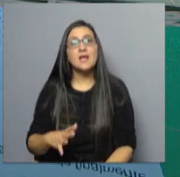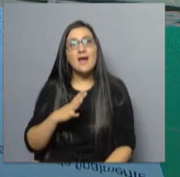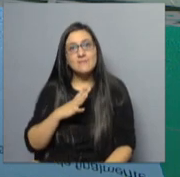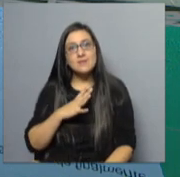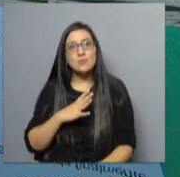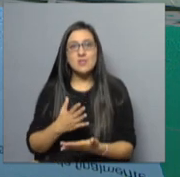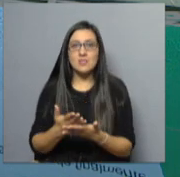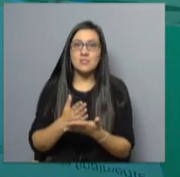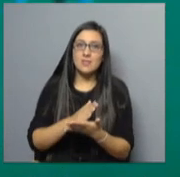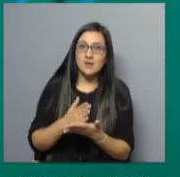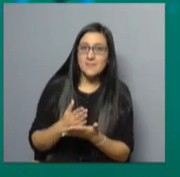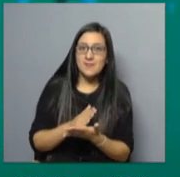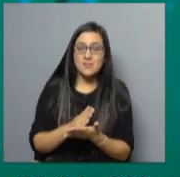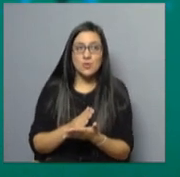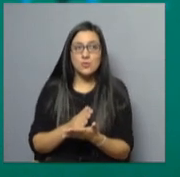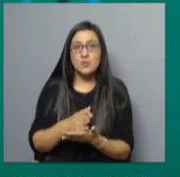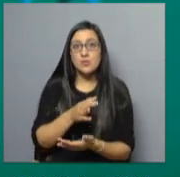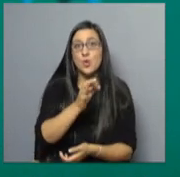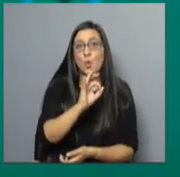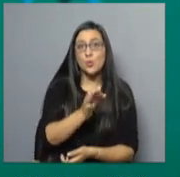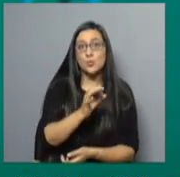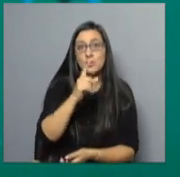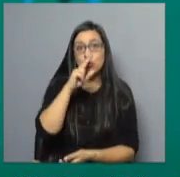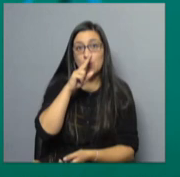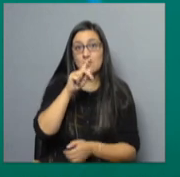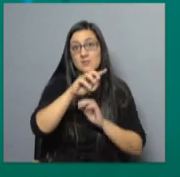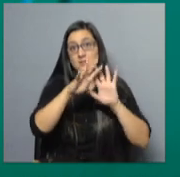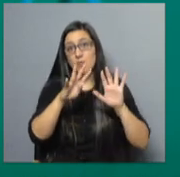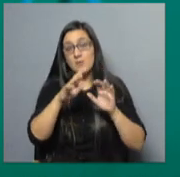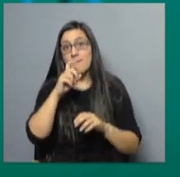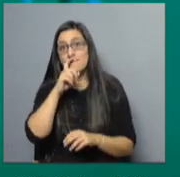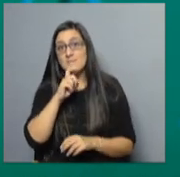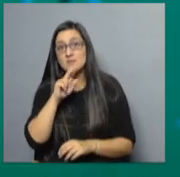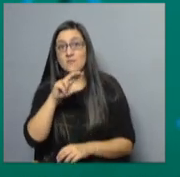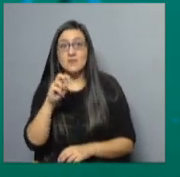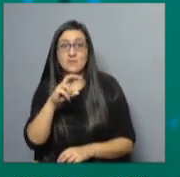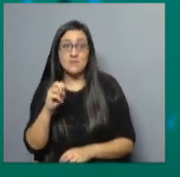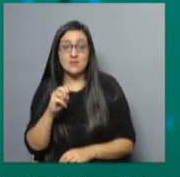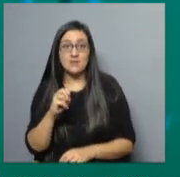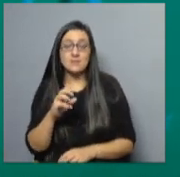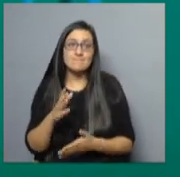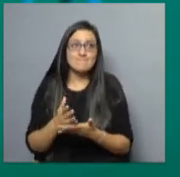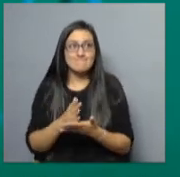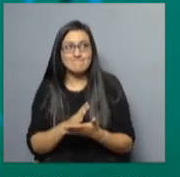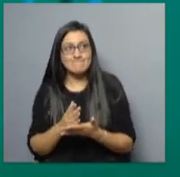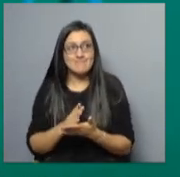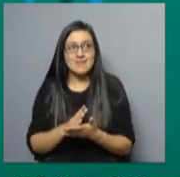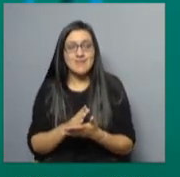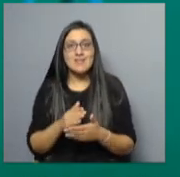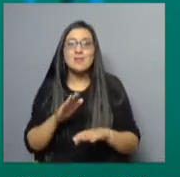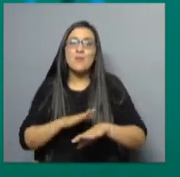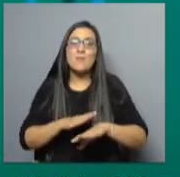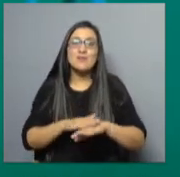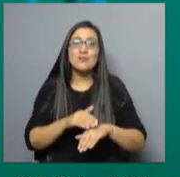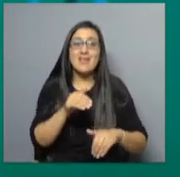intermedio allí entre octubre de 2019 y marzo del 2020 por llamarle de algún modo entre las elecciones y la